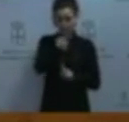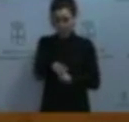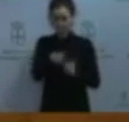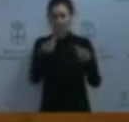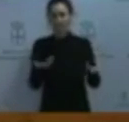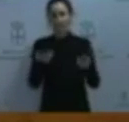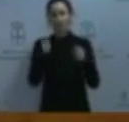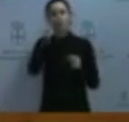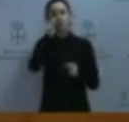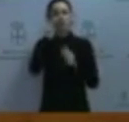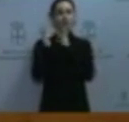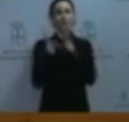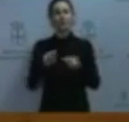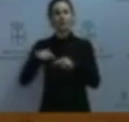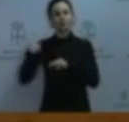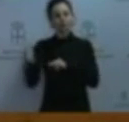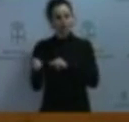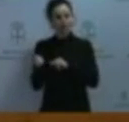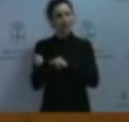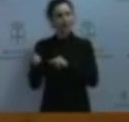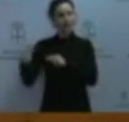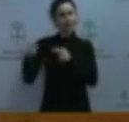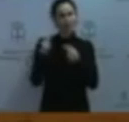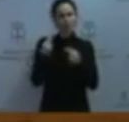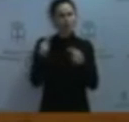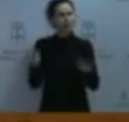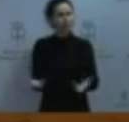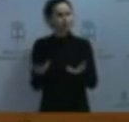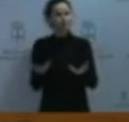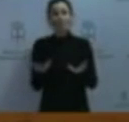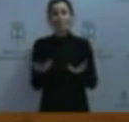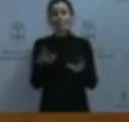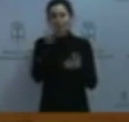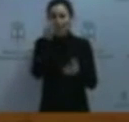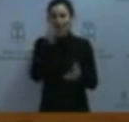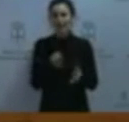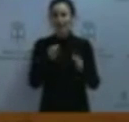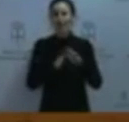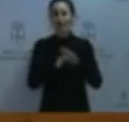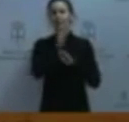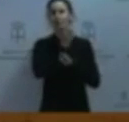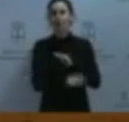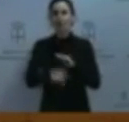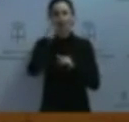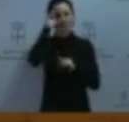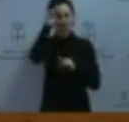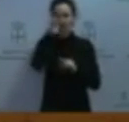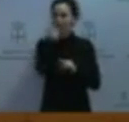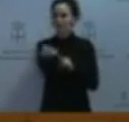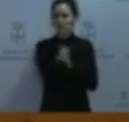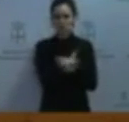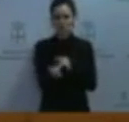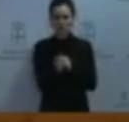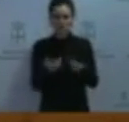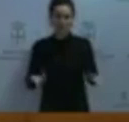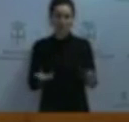cifras reflejan un importante auge que, sin embargo, no se traduce en un desarrollo de las zonas rurales, eje de